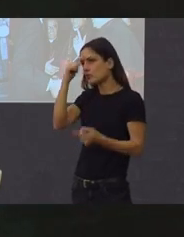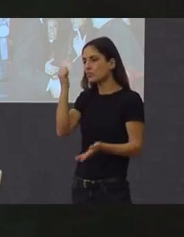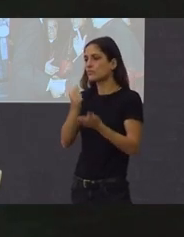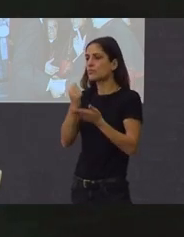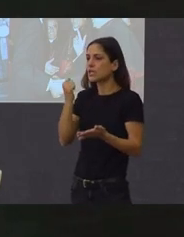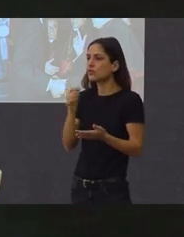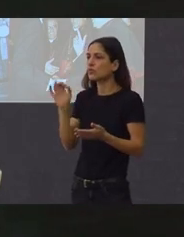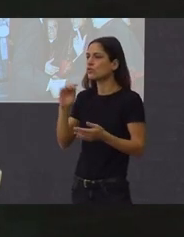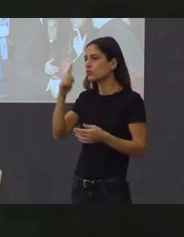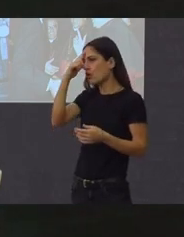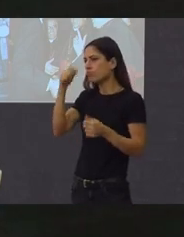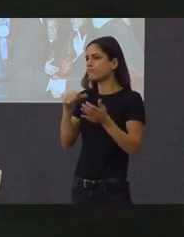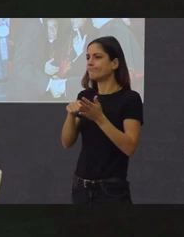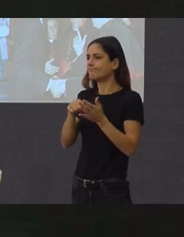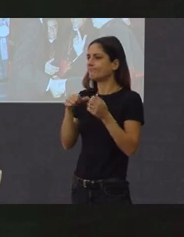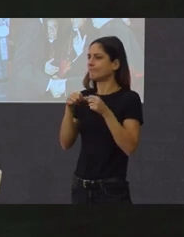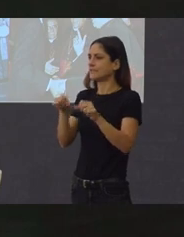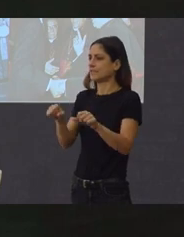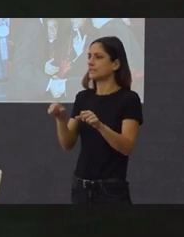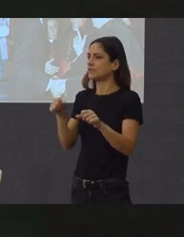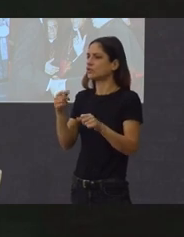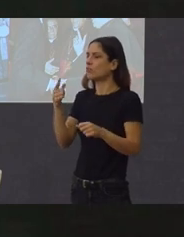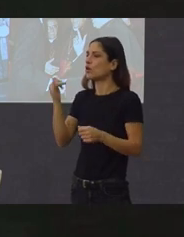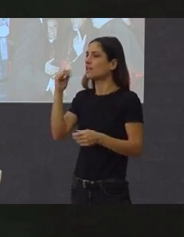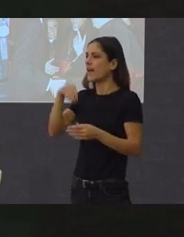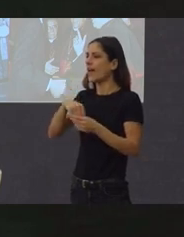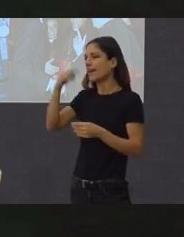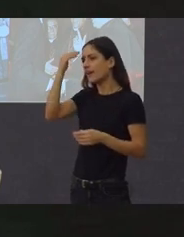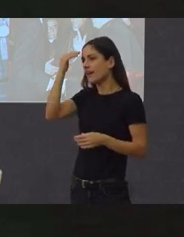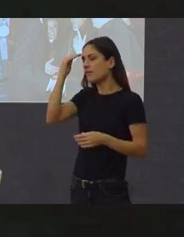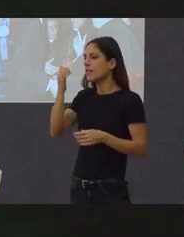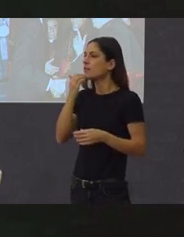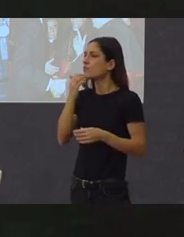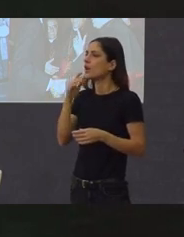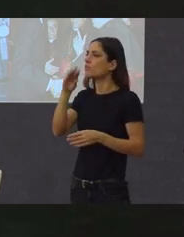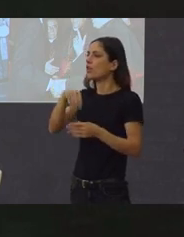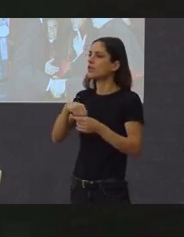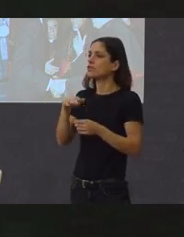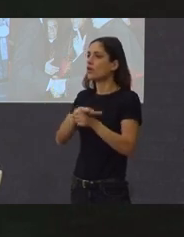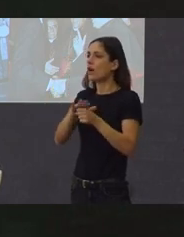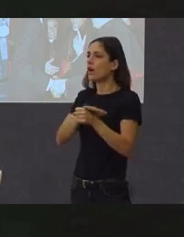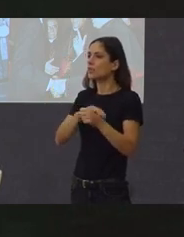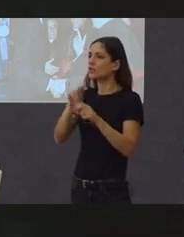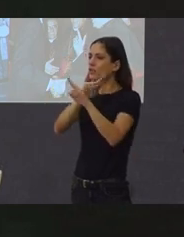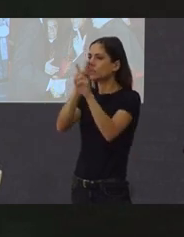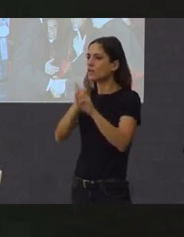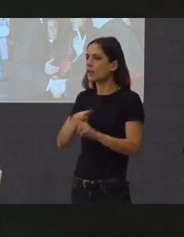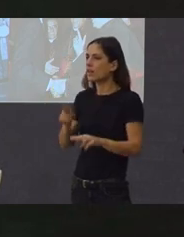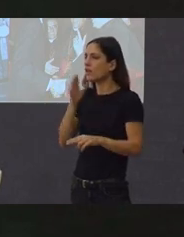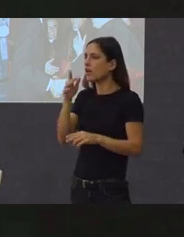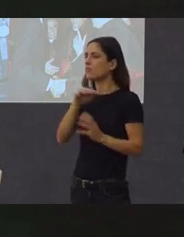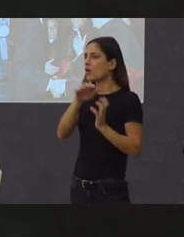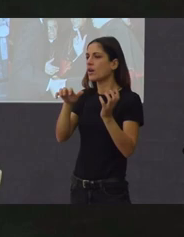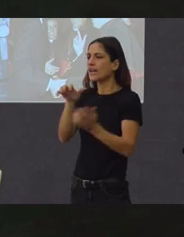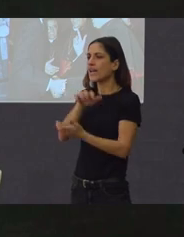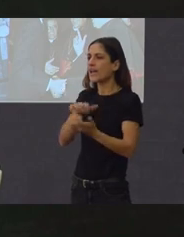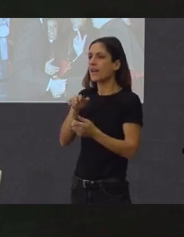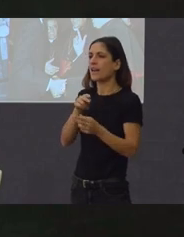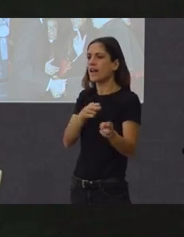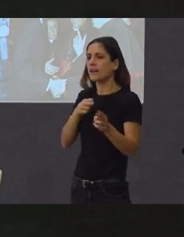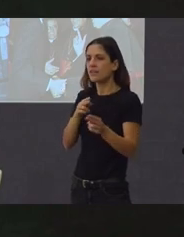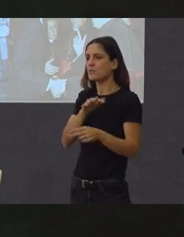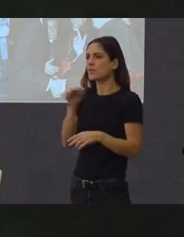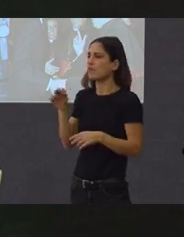cuestións tópicas que tiñamos na cabeza o panorama internacional, porque a Guerra Civil e o franquismo teñen que ver cun